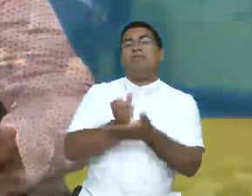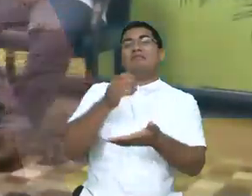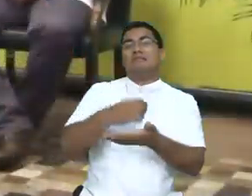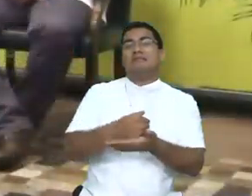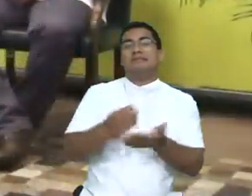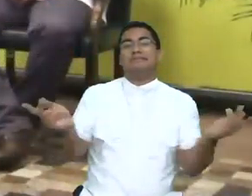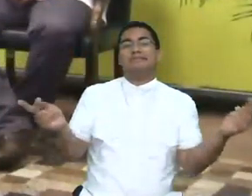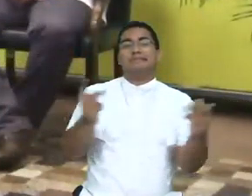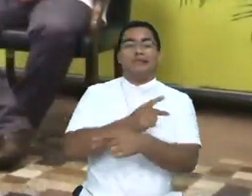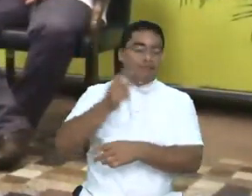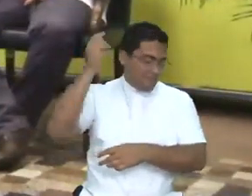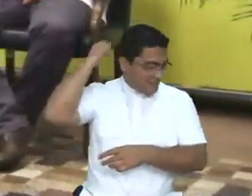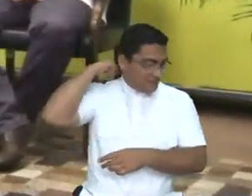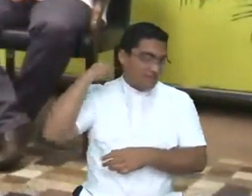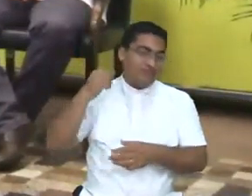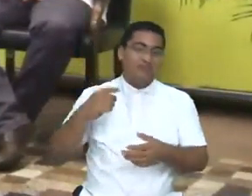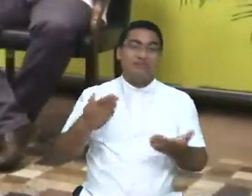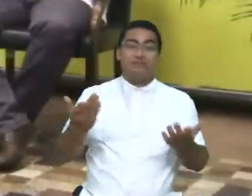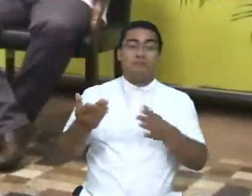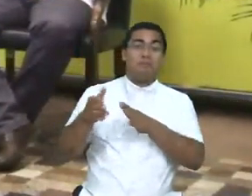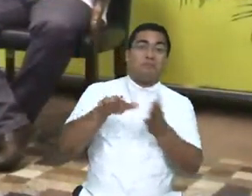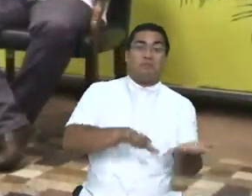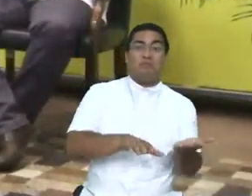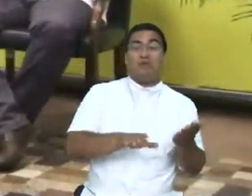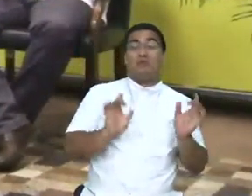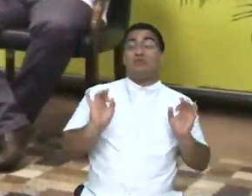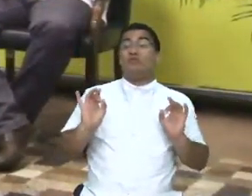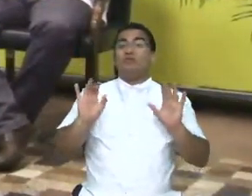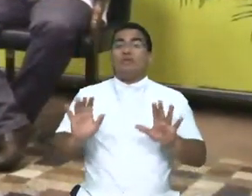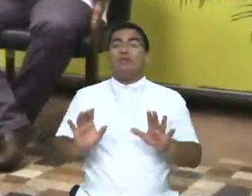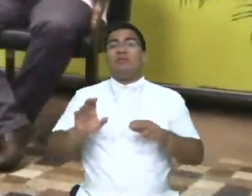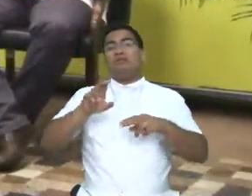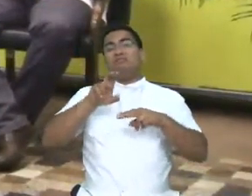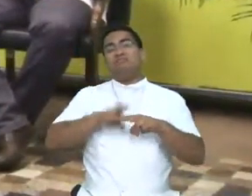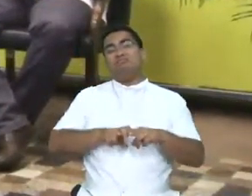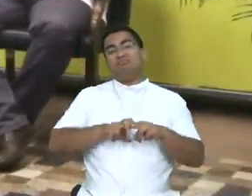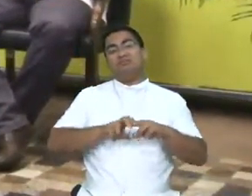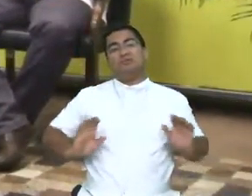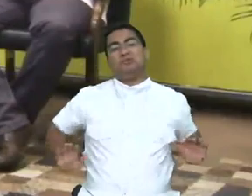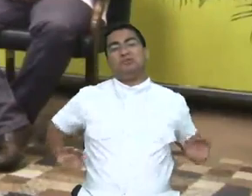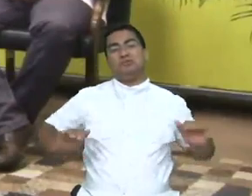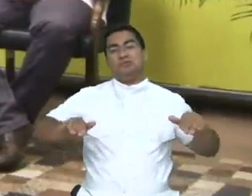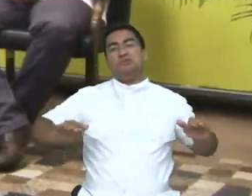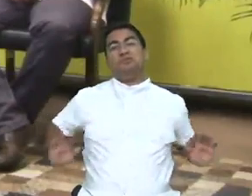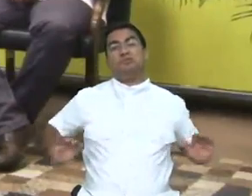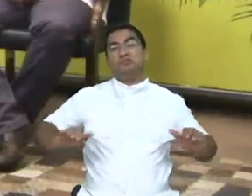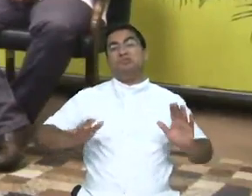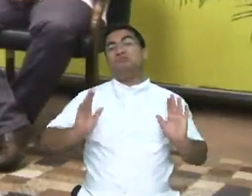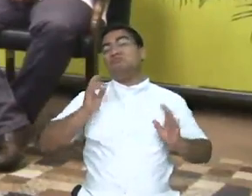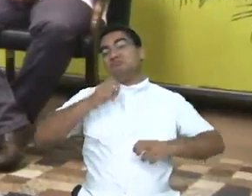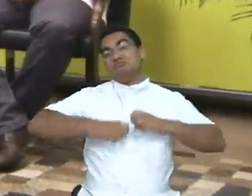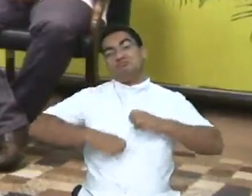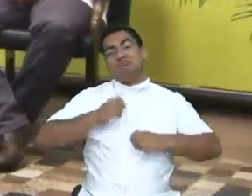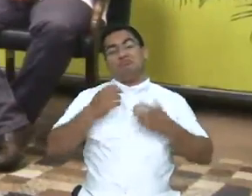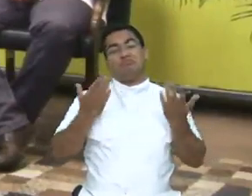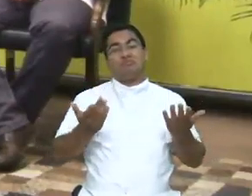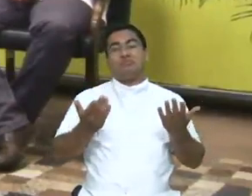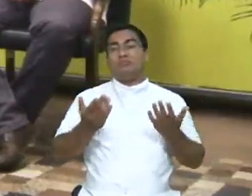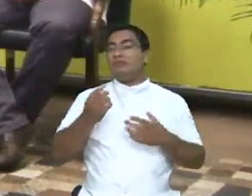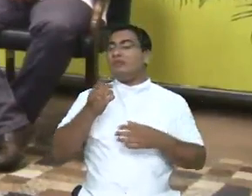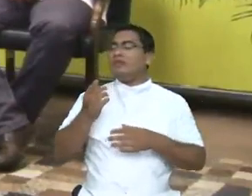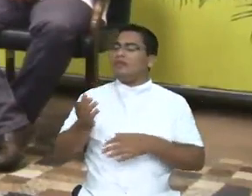muchos pacientes, e incluso ni sobreviven, y los que sobreviven quedan con secuelas parciales o permanentes. Algo muy importante que mencionaba,